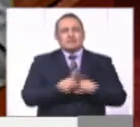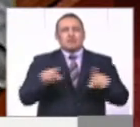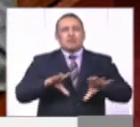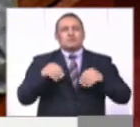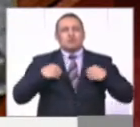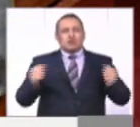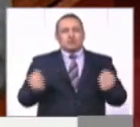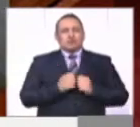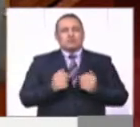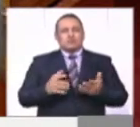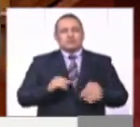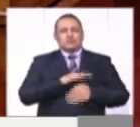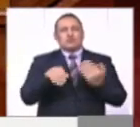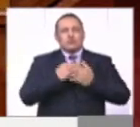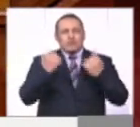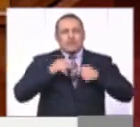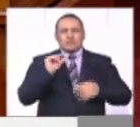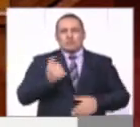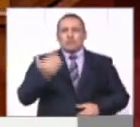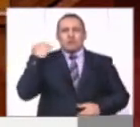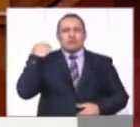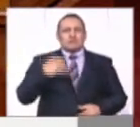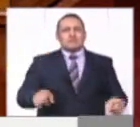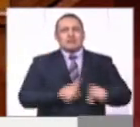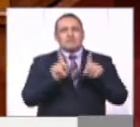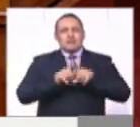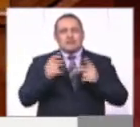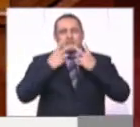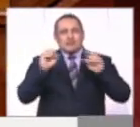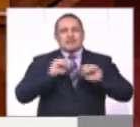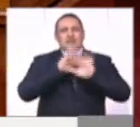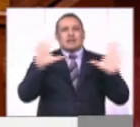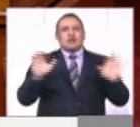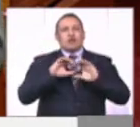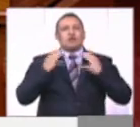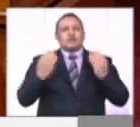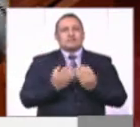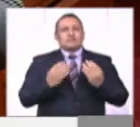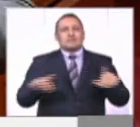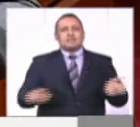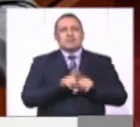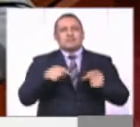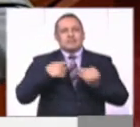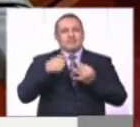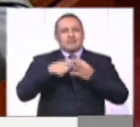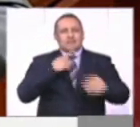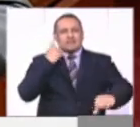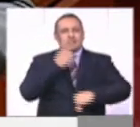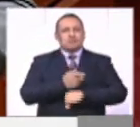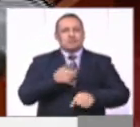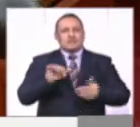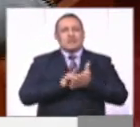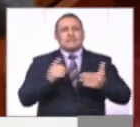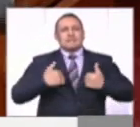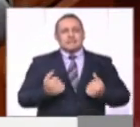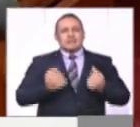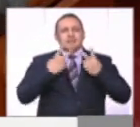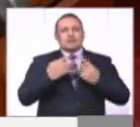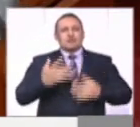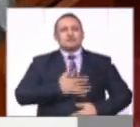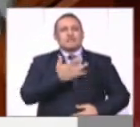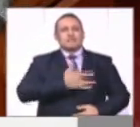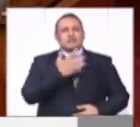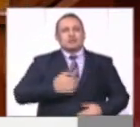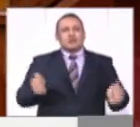señor presidente Hace instantes han esclarecido los colegas congresistas las denuncias que existen las intenciones